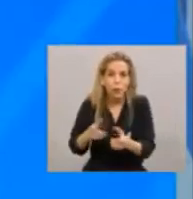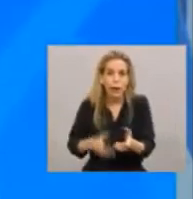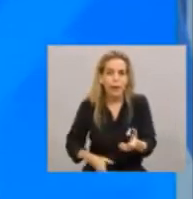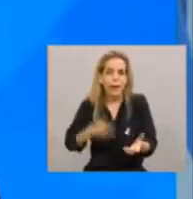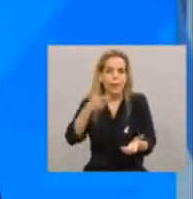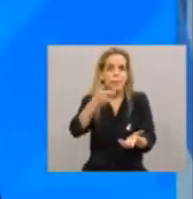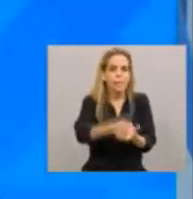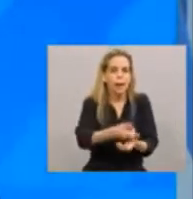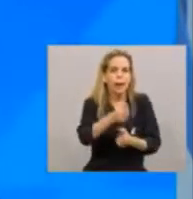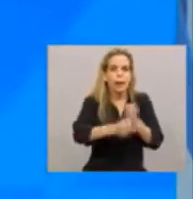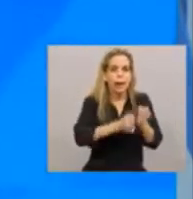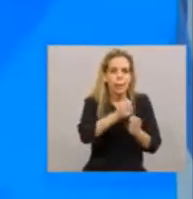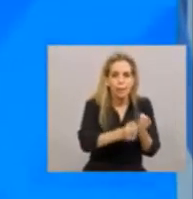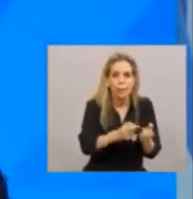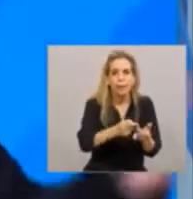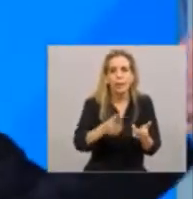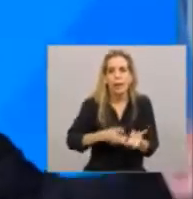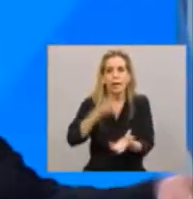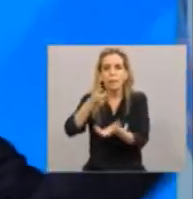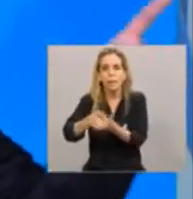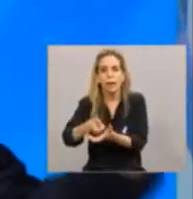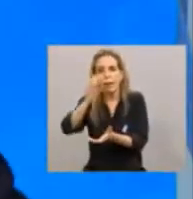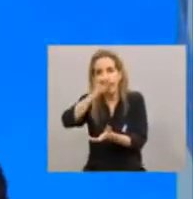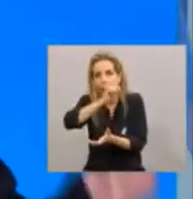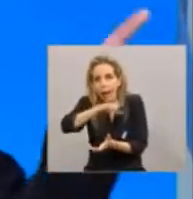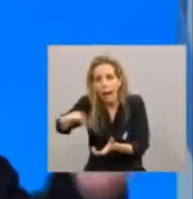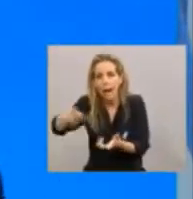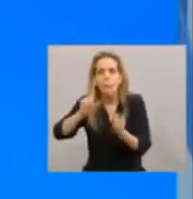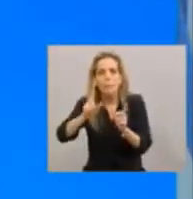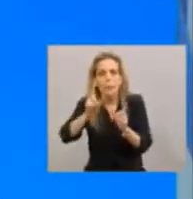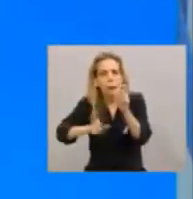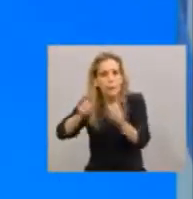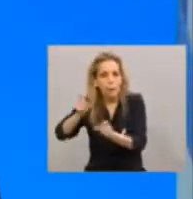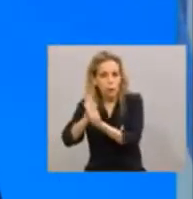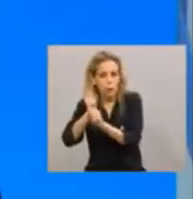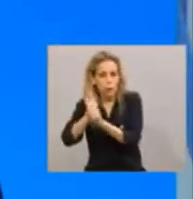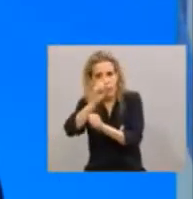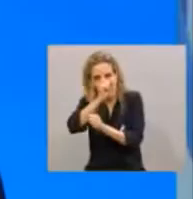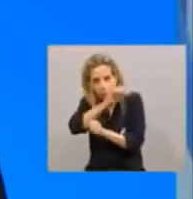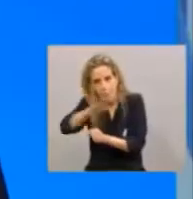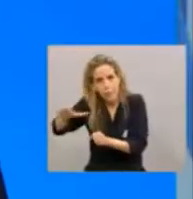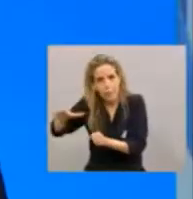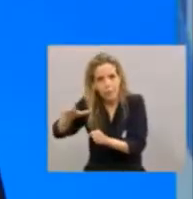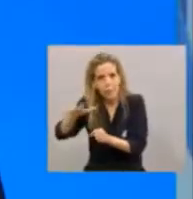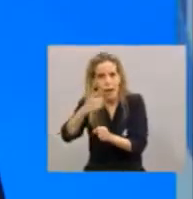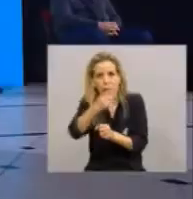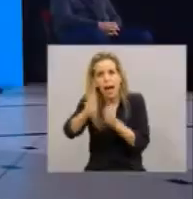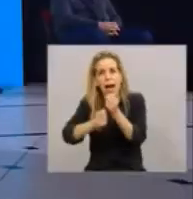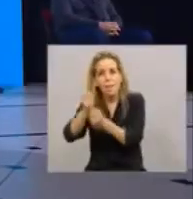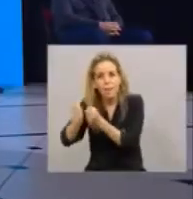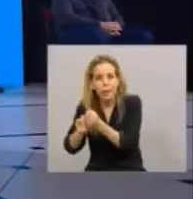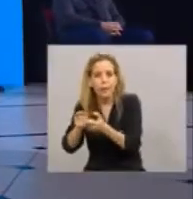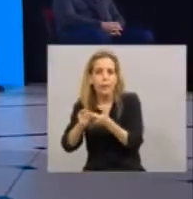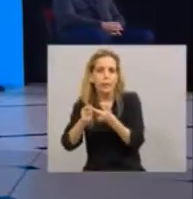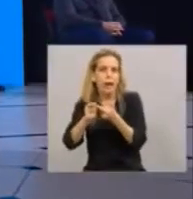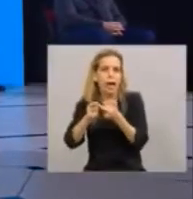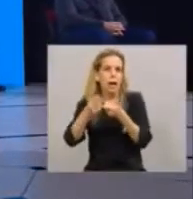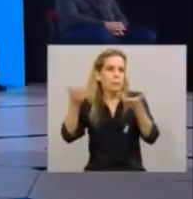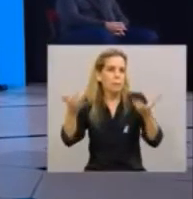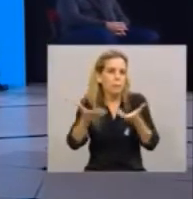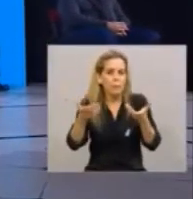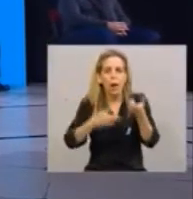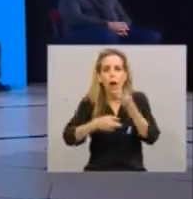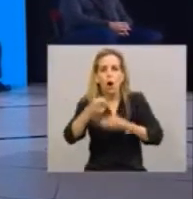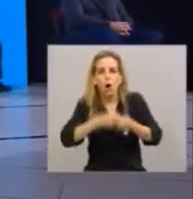los que invierten en el campo los que trabajan en el campo y en las empresas los que trabajan en servicios los que trabajan en el